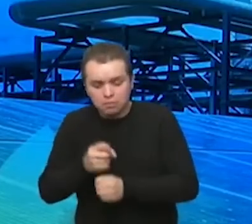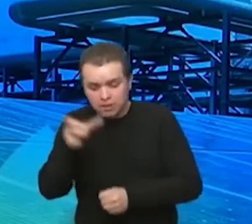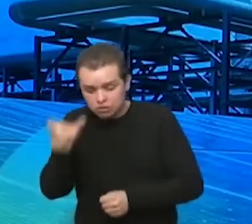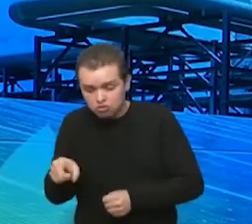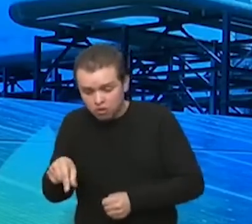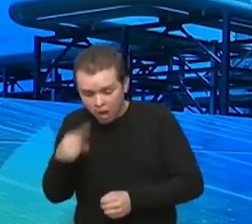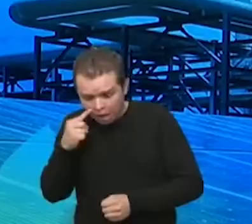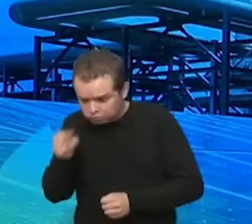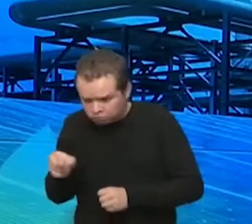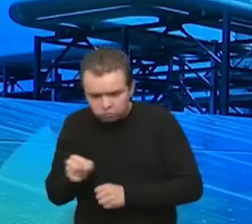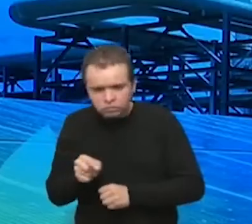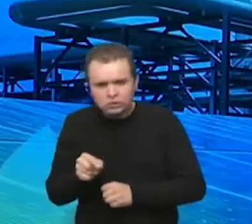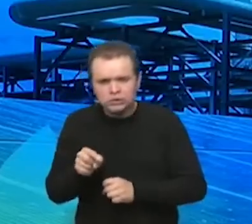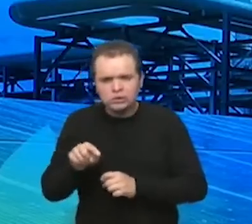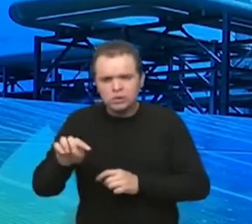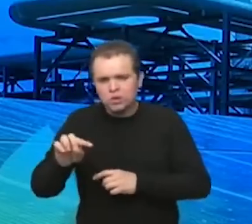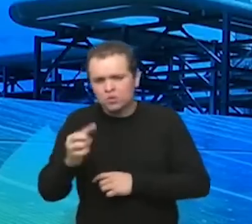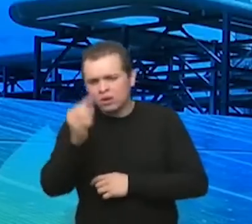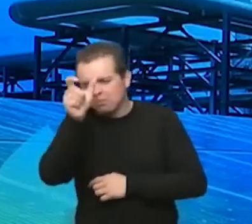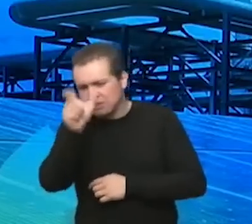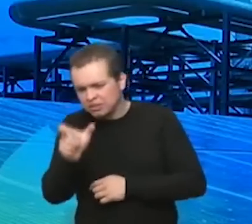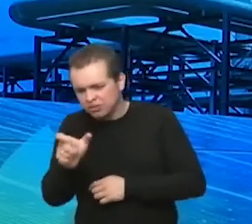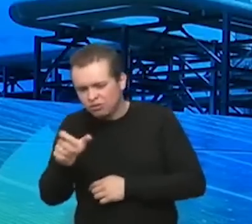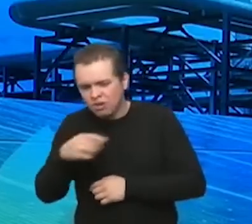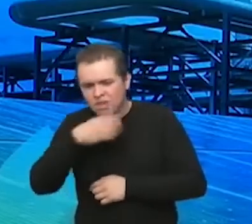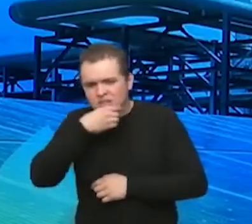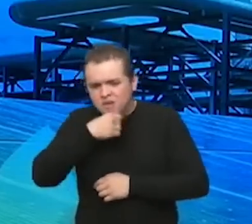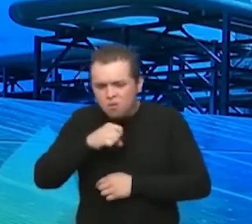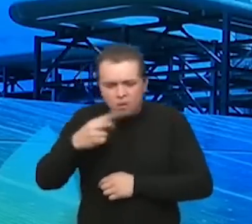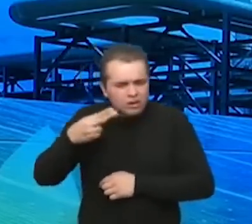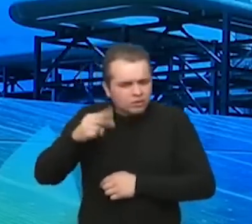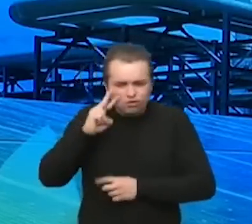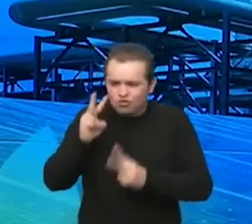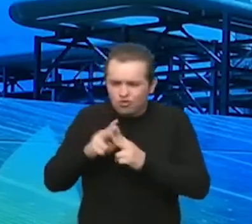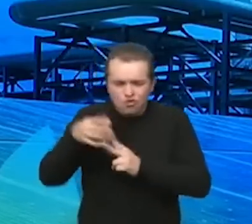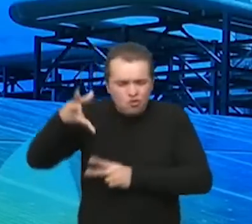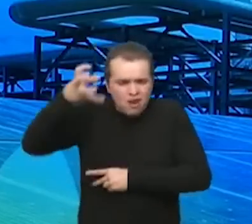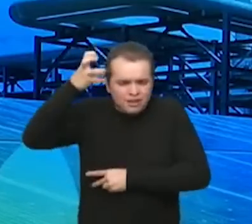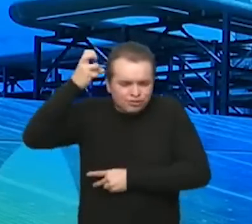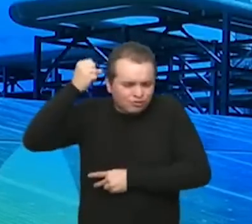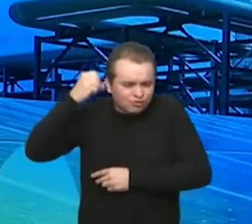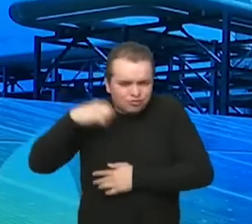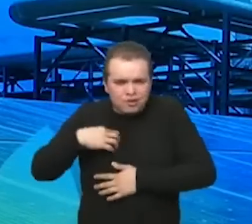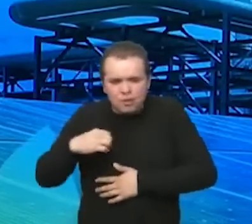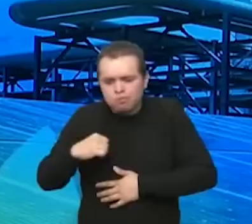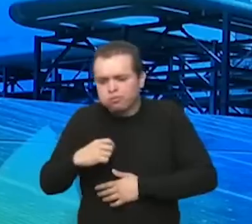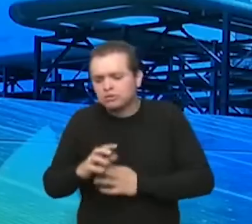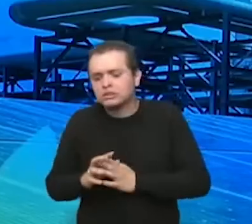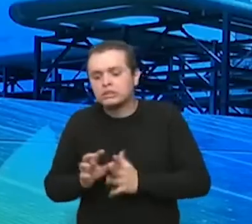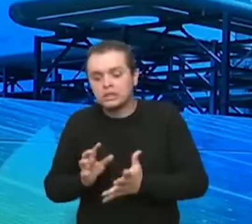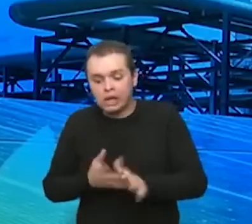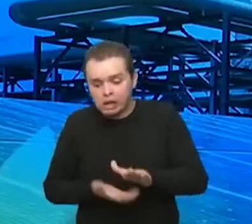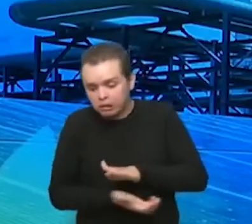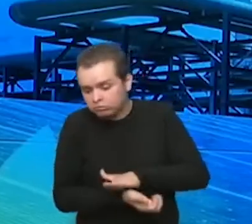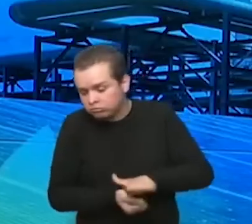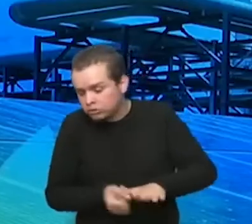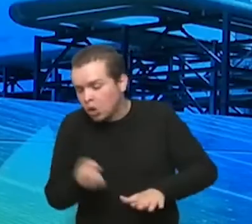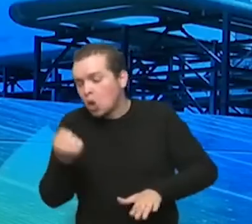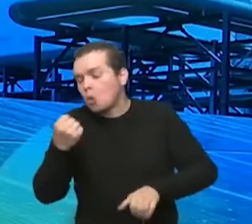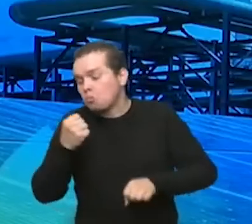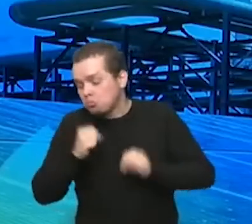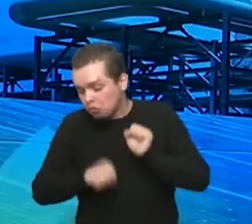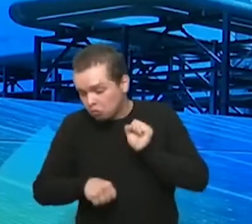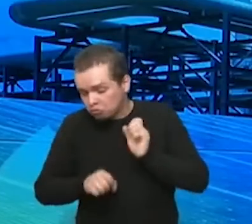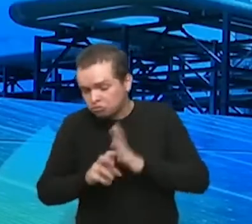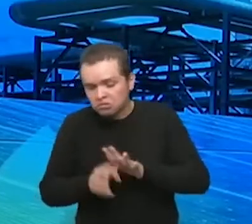funcionario alguno con excepción por allá de un pensionado que desconozco la historia pero que entiendo tiene alguna participación no tuvo en